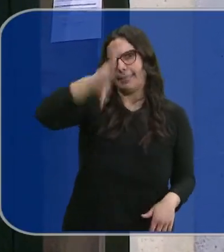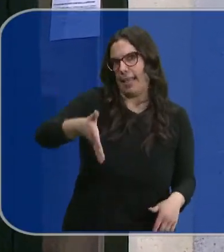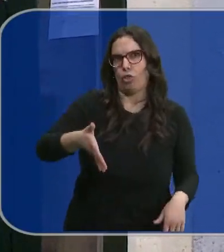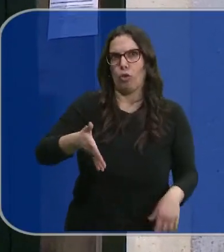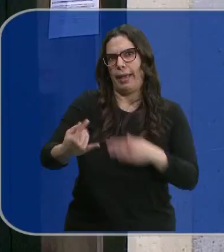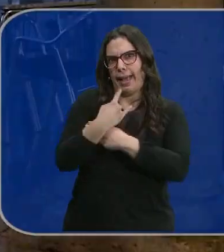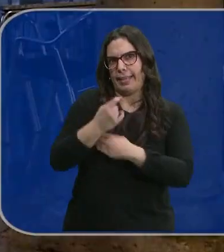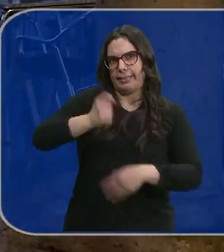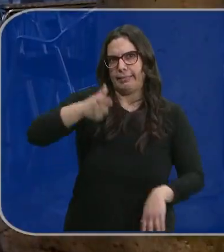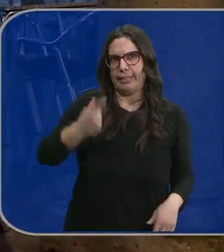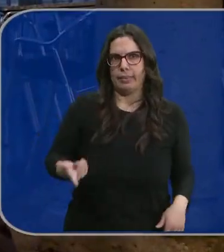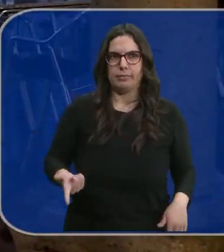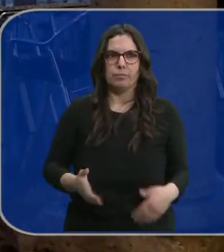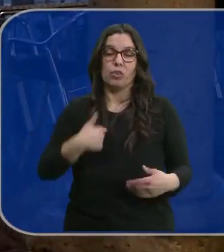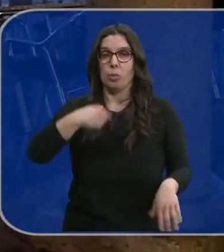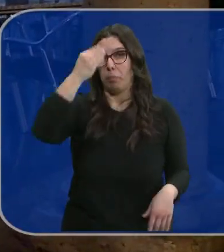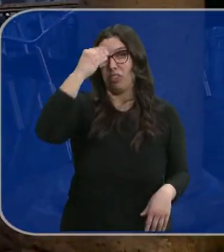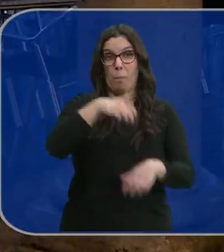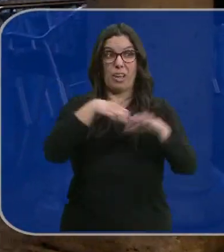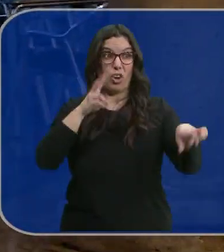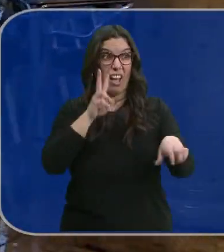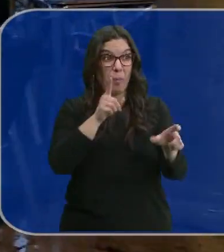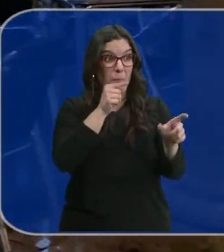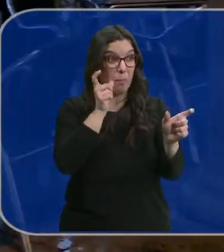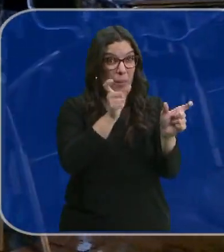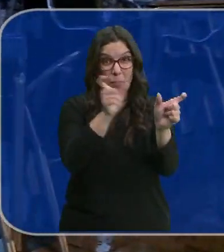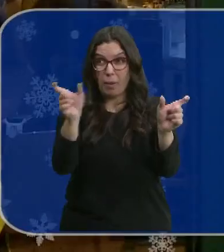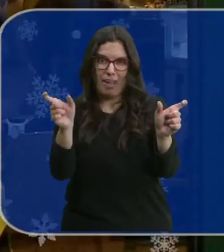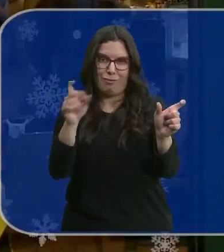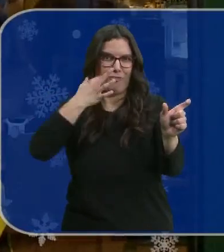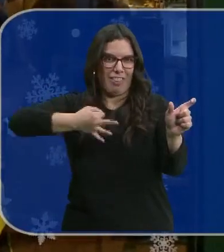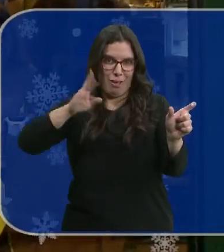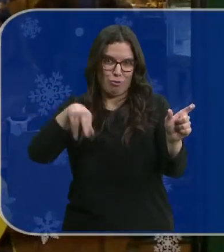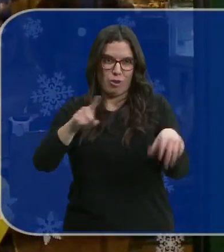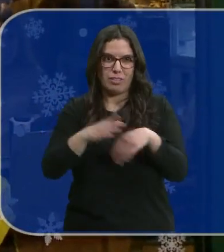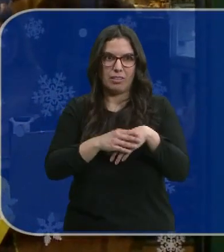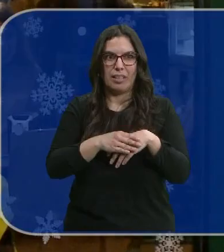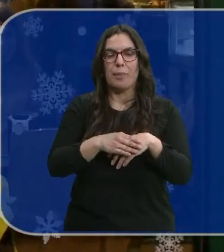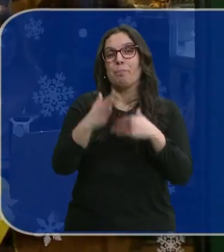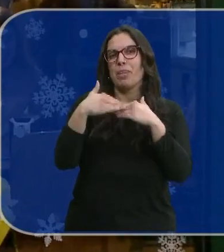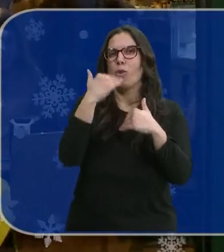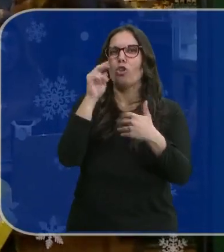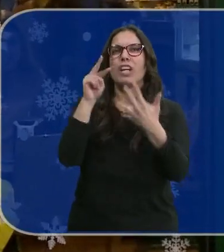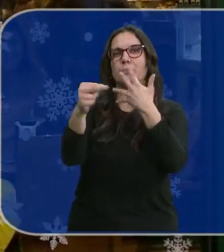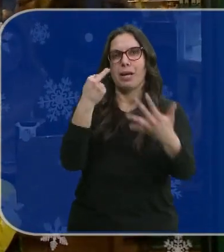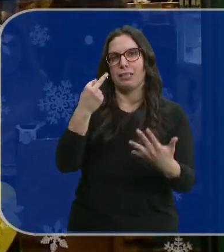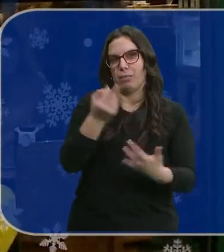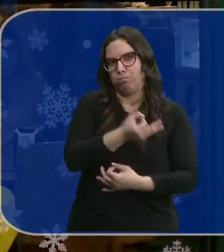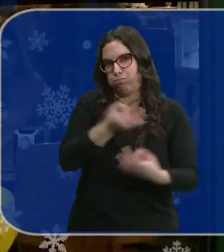cansados de que nos engañen. Pues sí, porque yo creo que la mayoría de lo que pone allí no es verdad. Y por lo menos sería más transparente y de